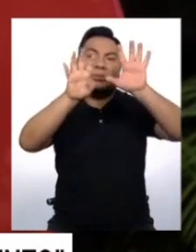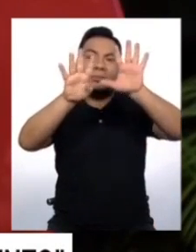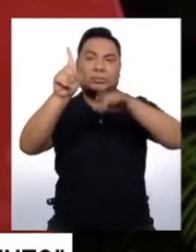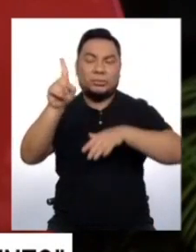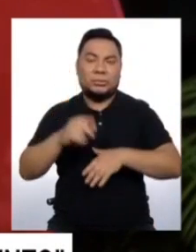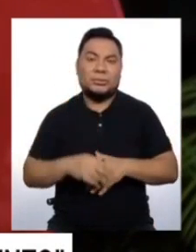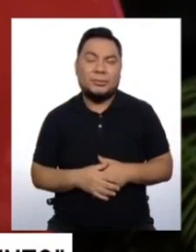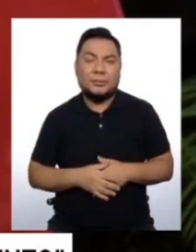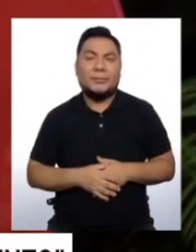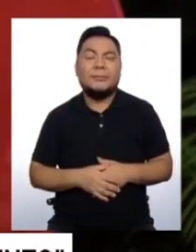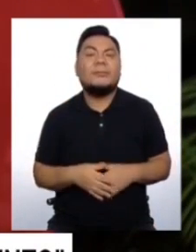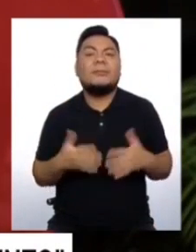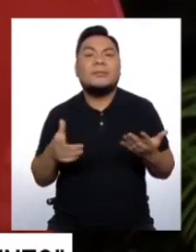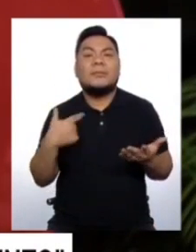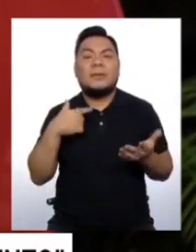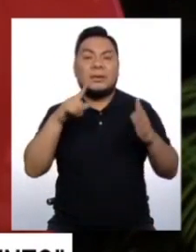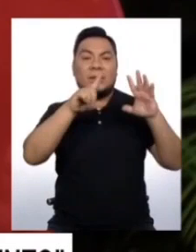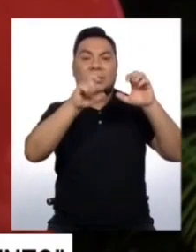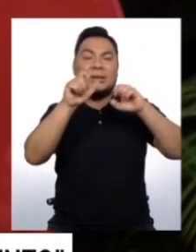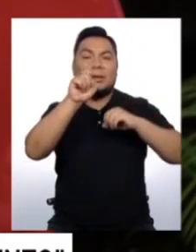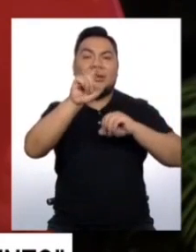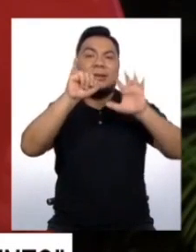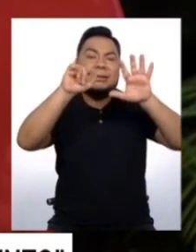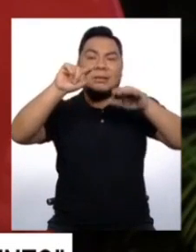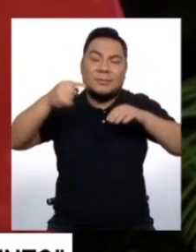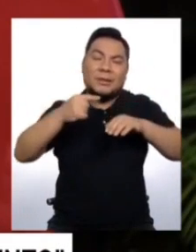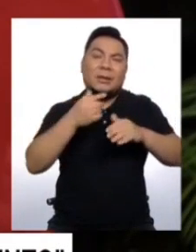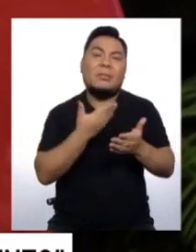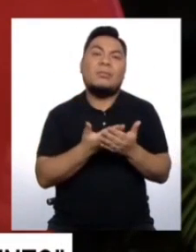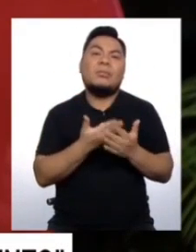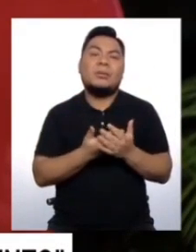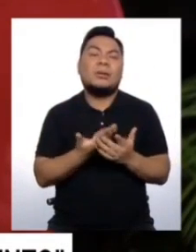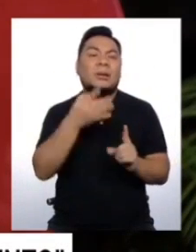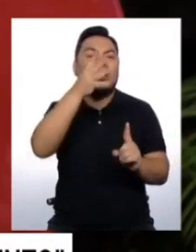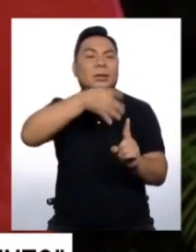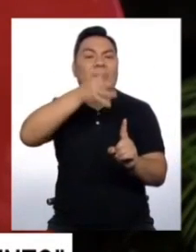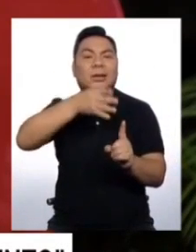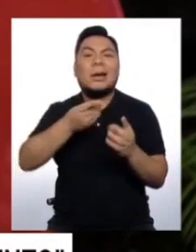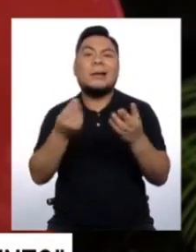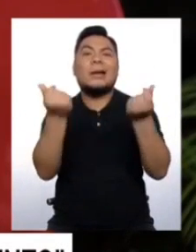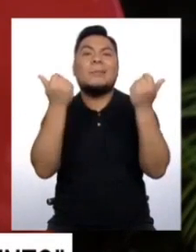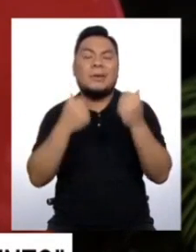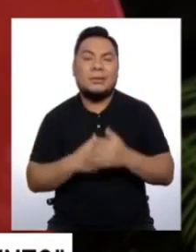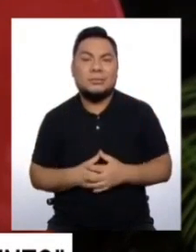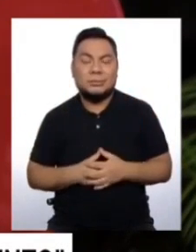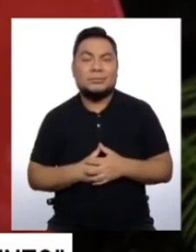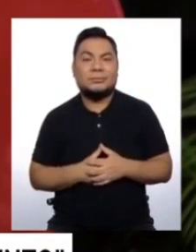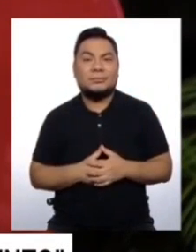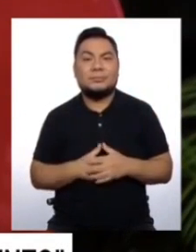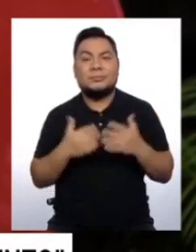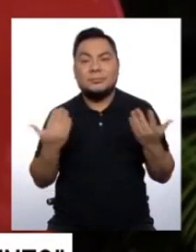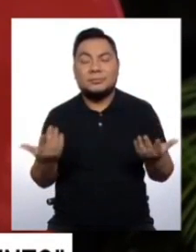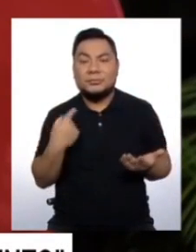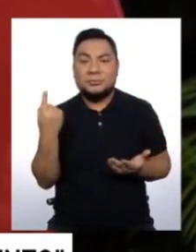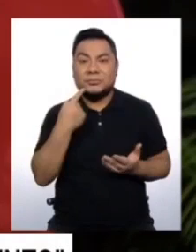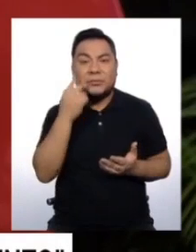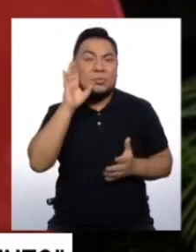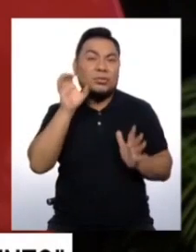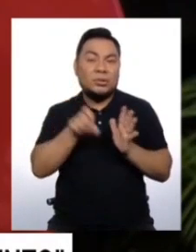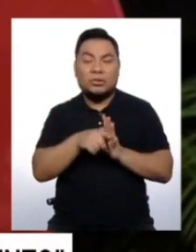124.891. Y hemos hecho 716.000 pruebas rápidas. Si solamente hubiéramos hecho